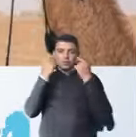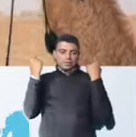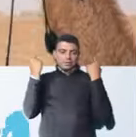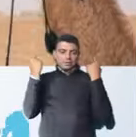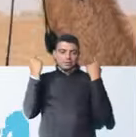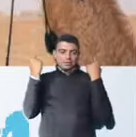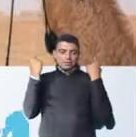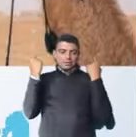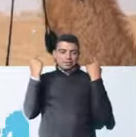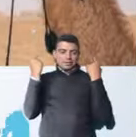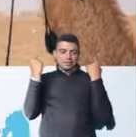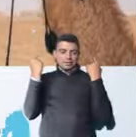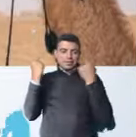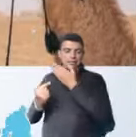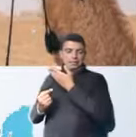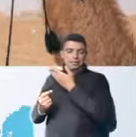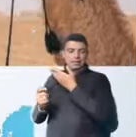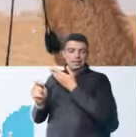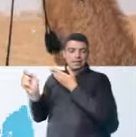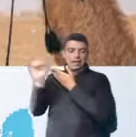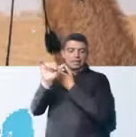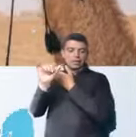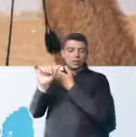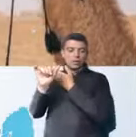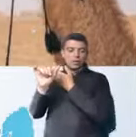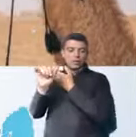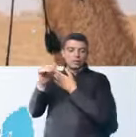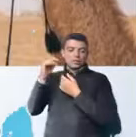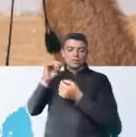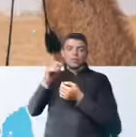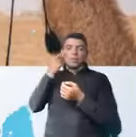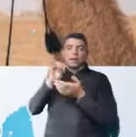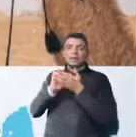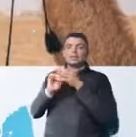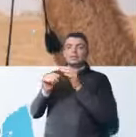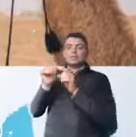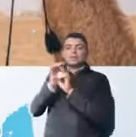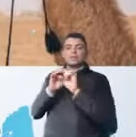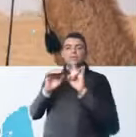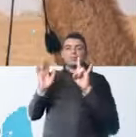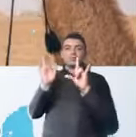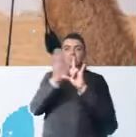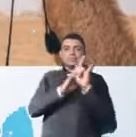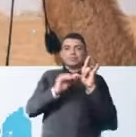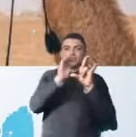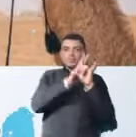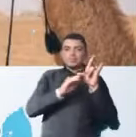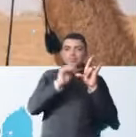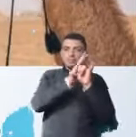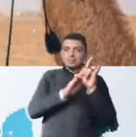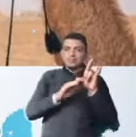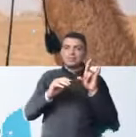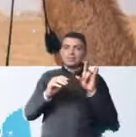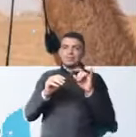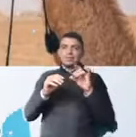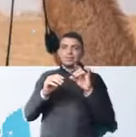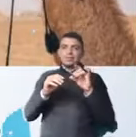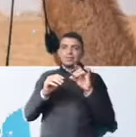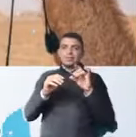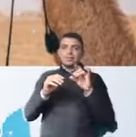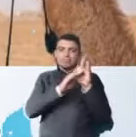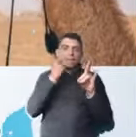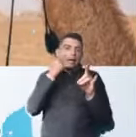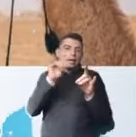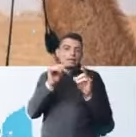de mascotas. Entonces, pues ¿a quién terminó infectando últimamente? Al hombre nuevamente. Este virus mutó y